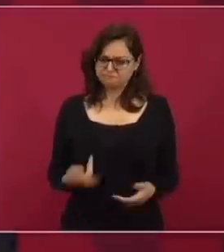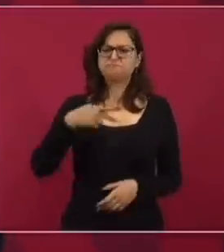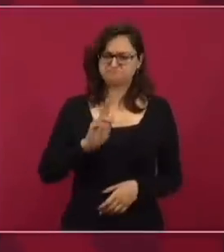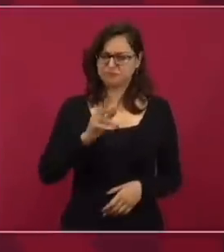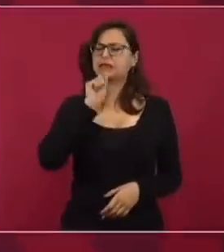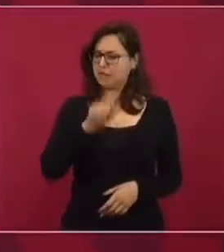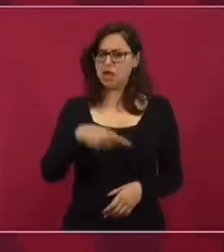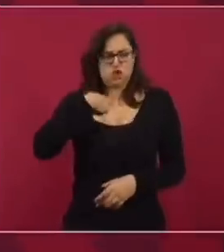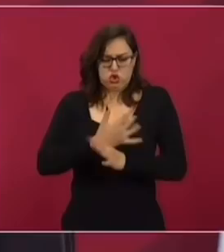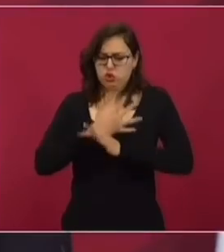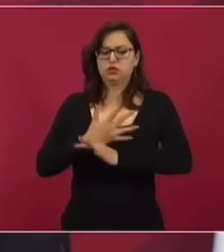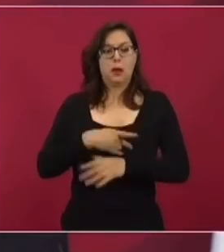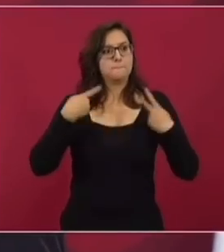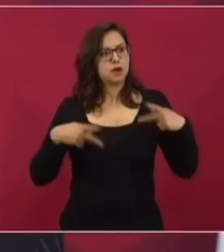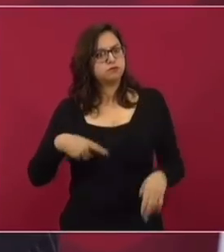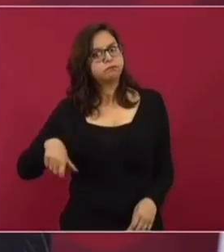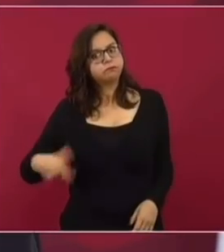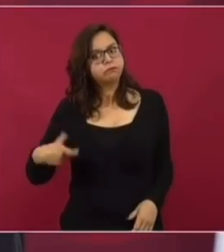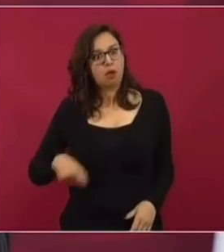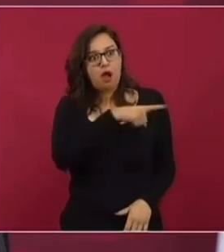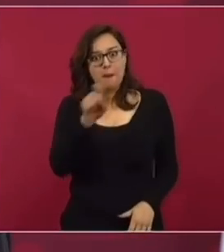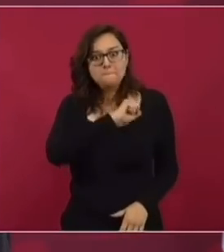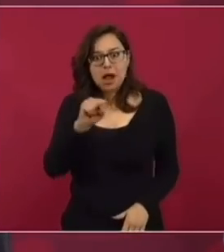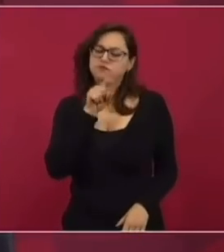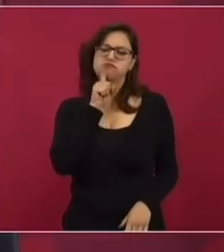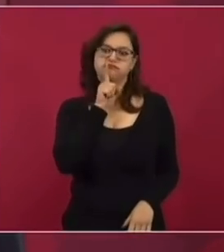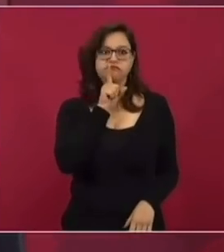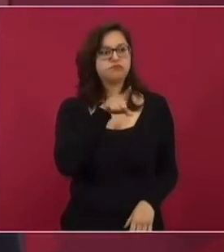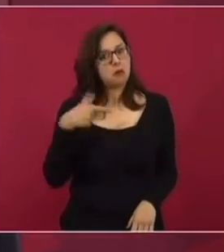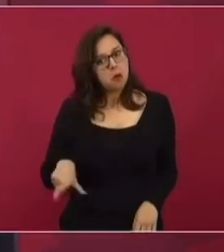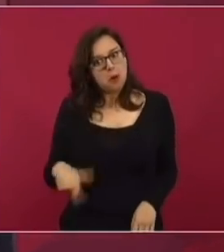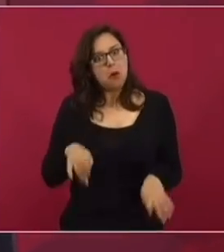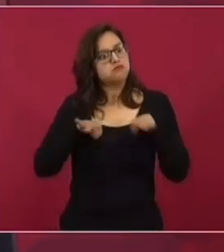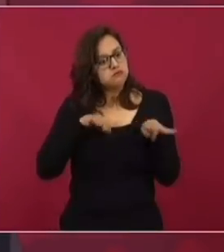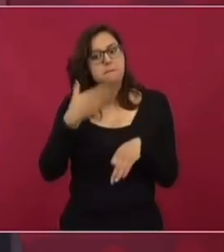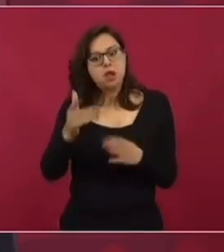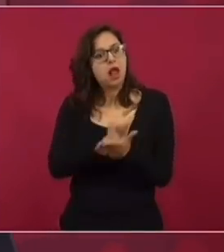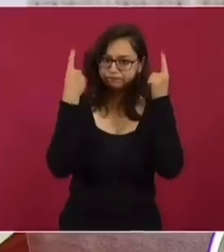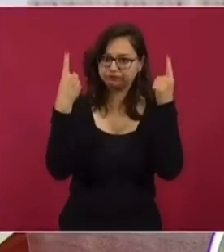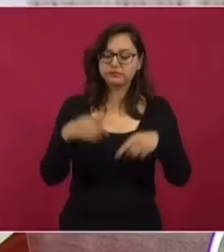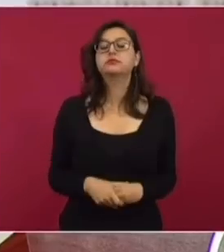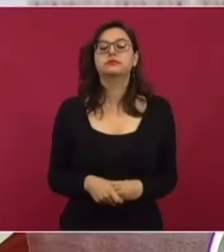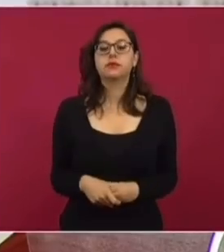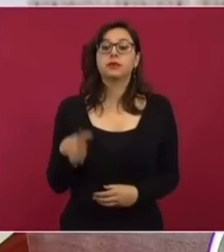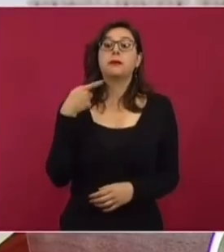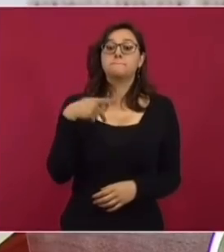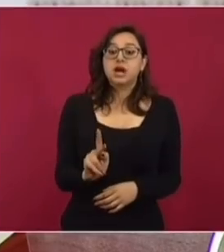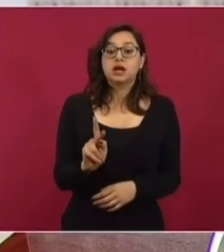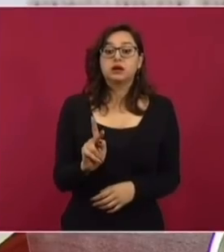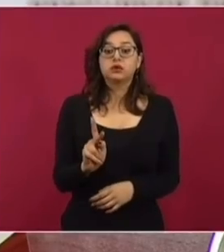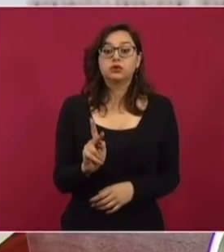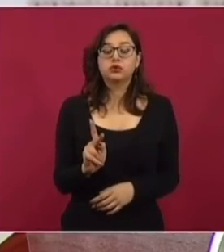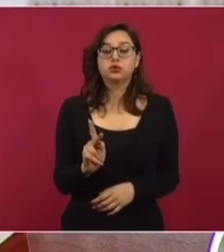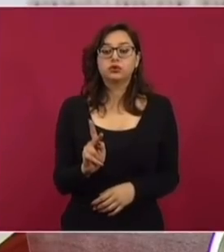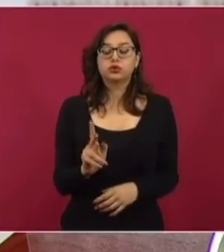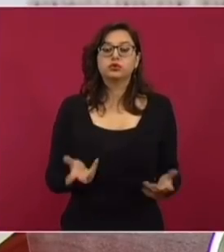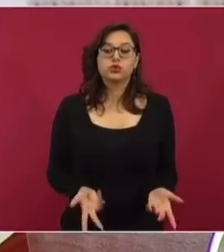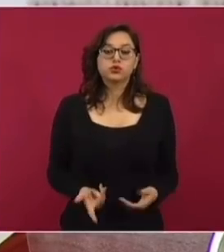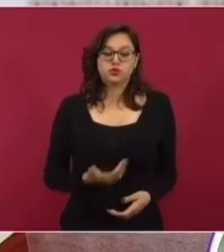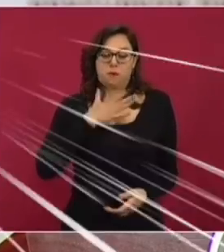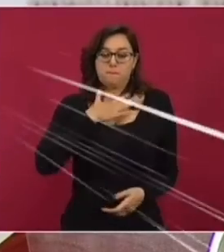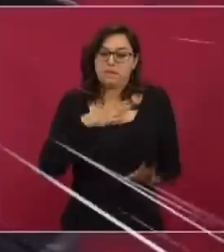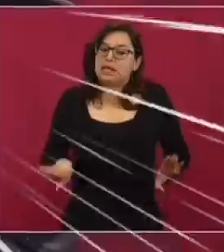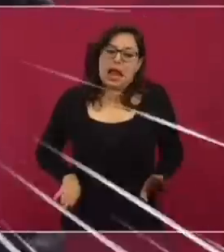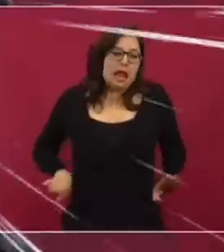malvado, que hay quienes con esfuerzo, con trabajo, de conformidad con la ley, logran un patrimonio y merecen respeto. Pero yo tengo como parte